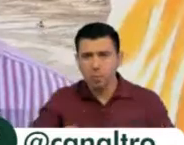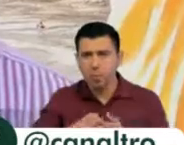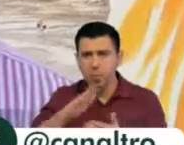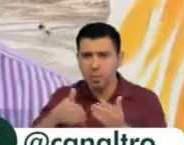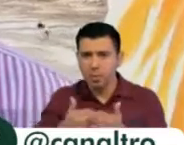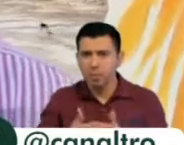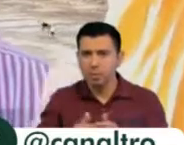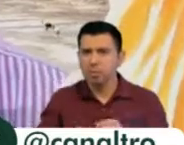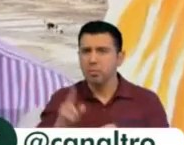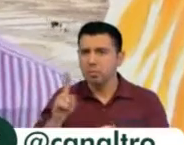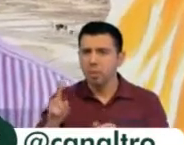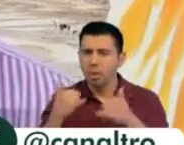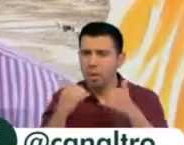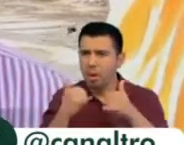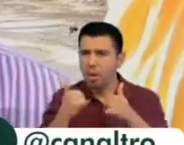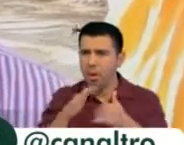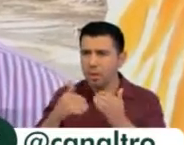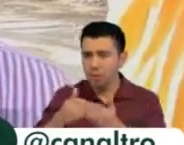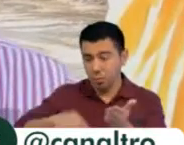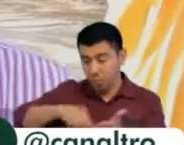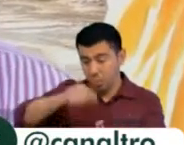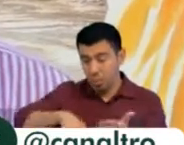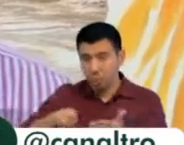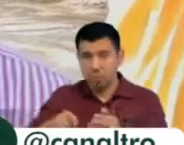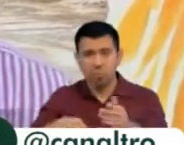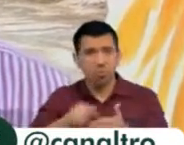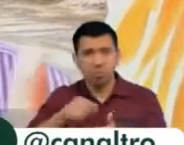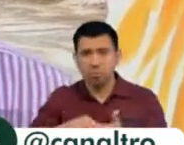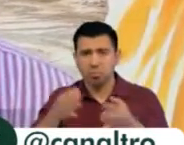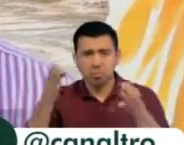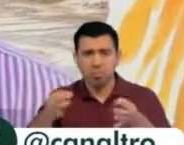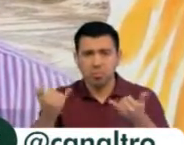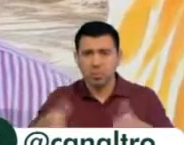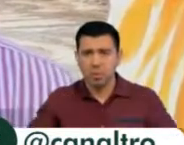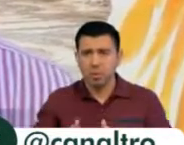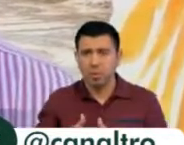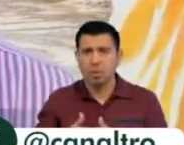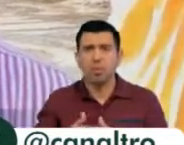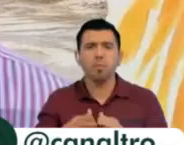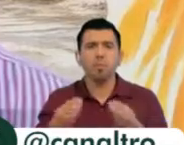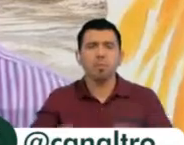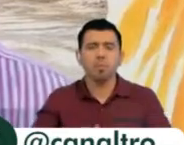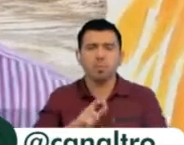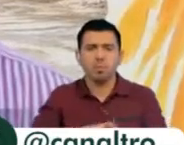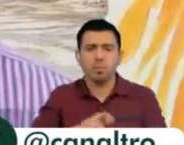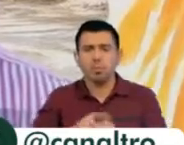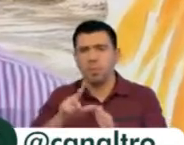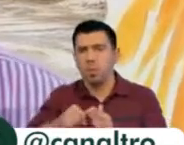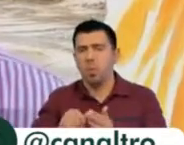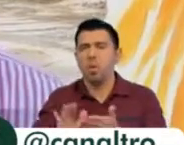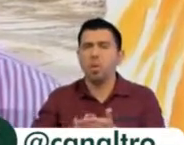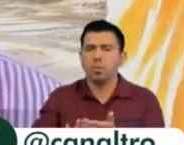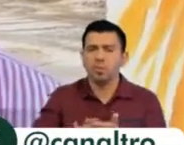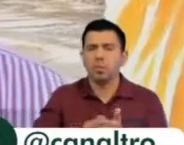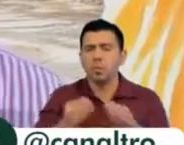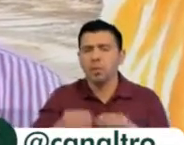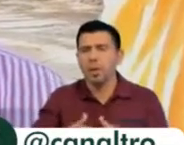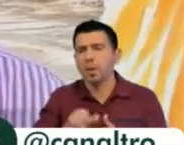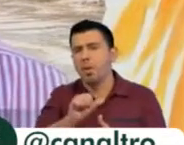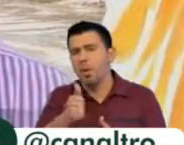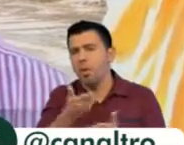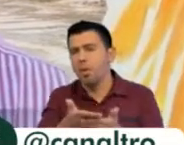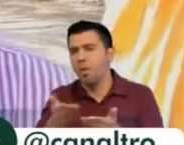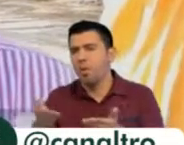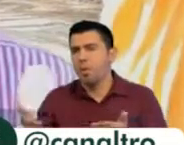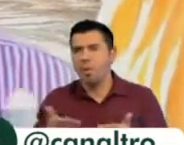lo que pasó en otros contratos de no ejecutarse el contrato totalmente por la pérdida de tiempo y después justificando algunas pérdidas en otras cosas que no